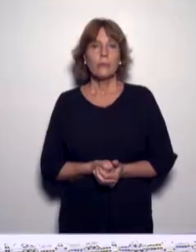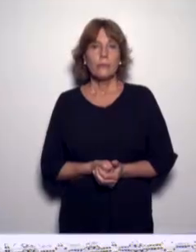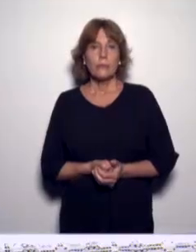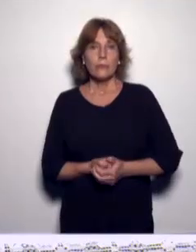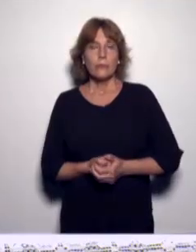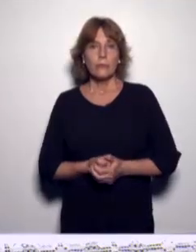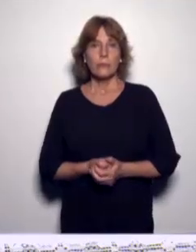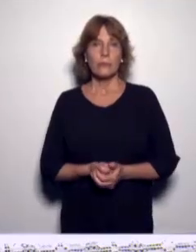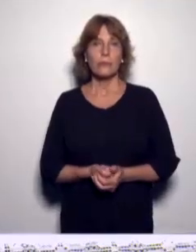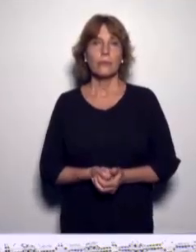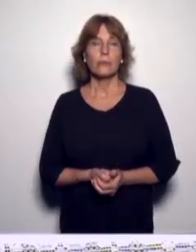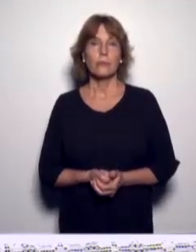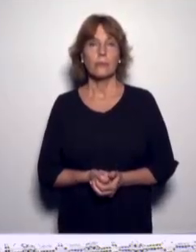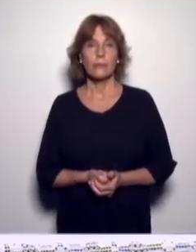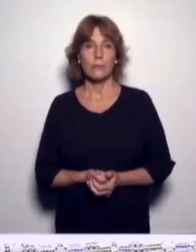paz.